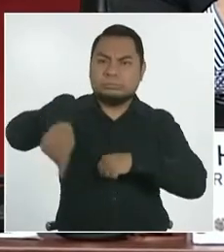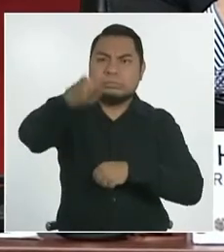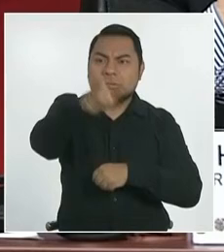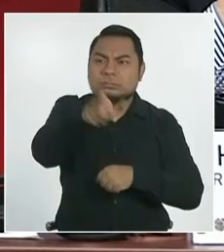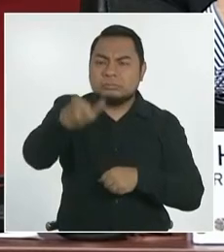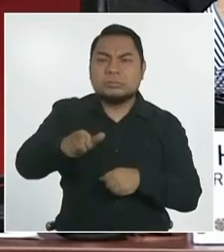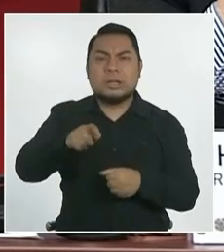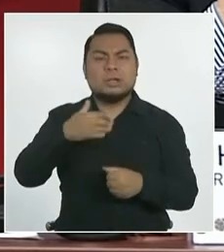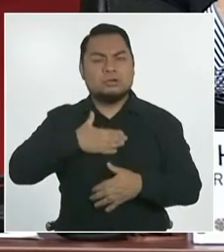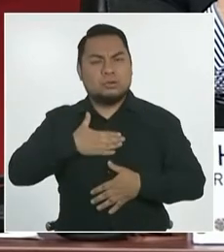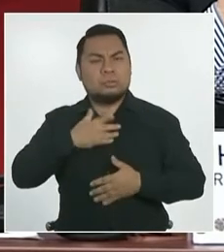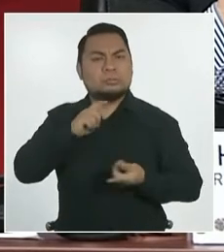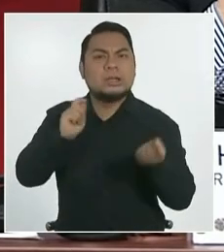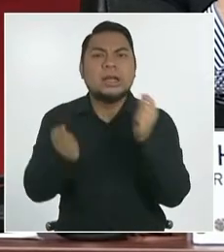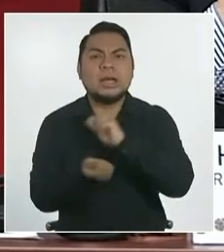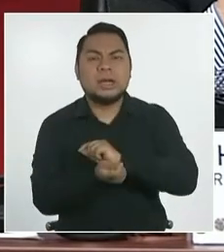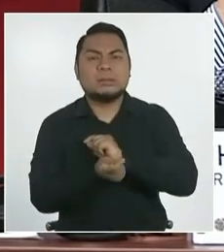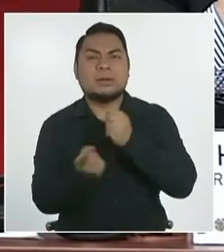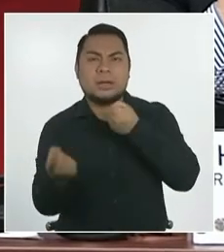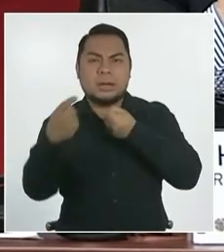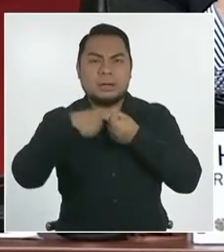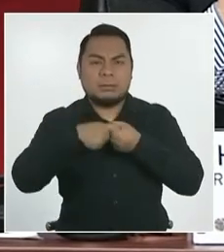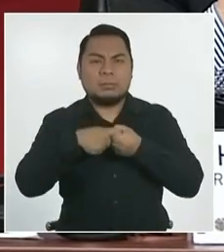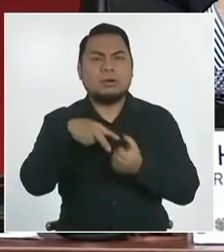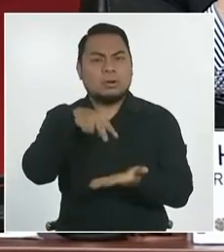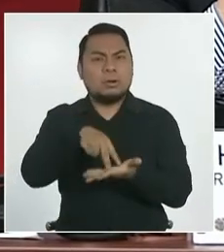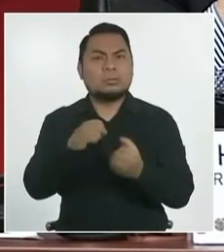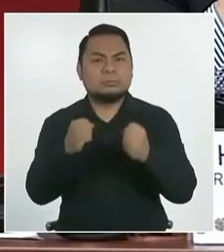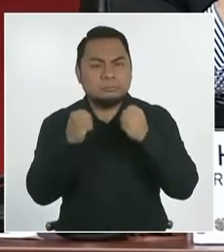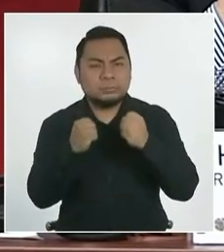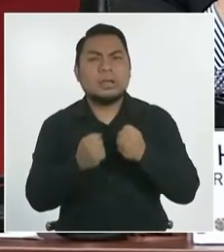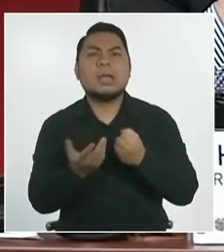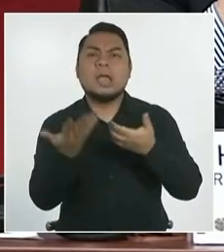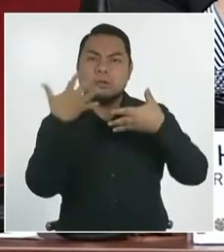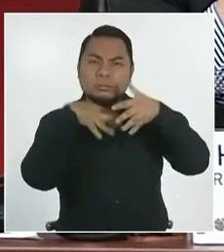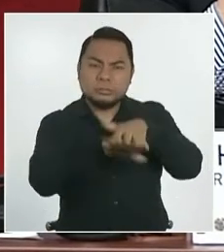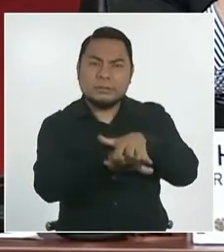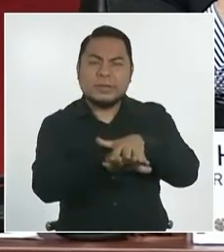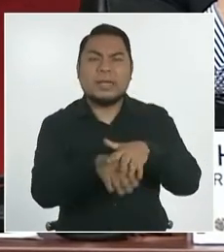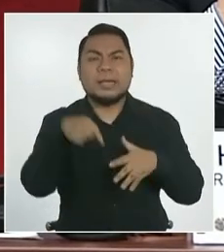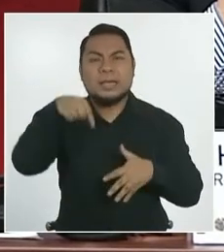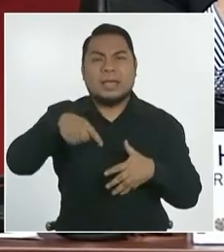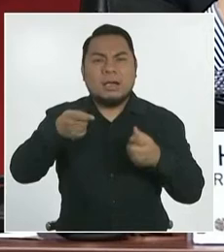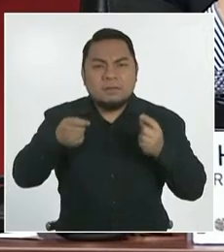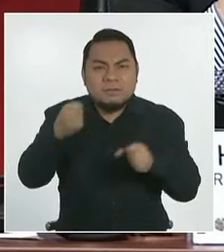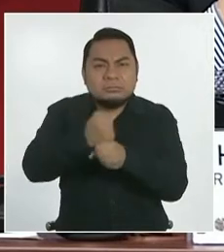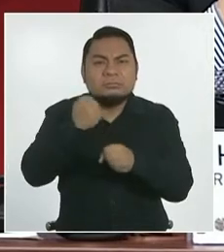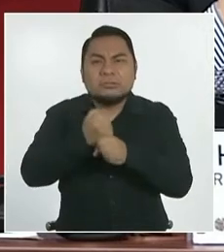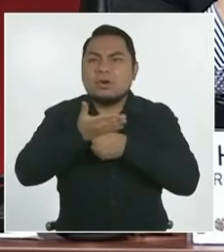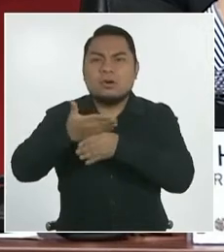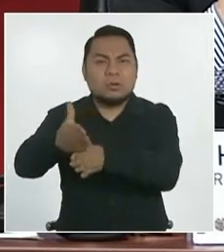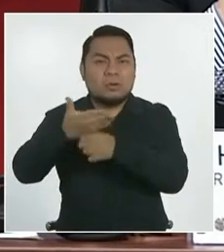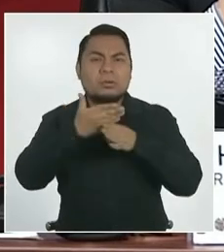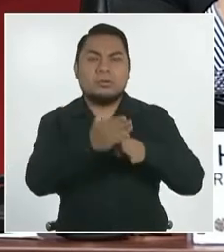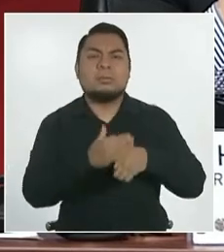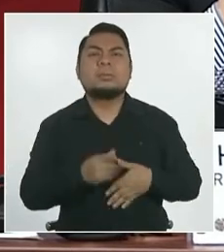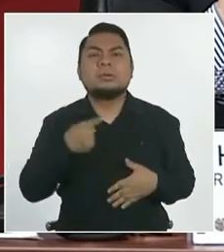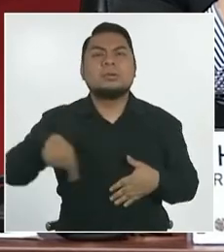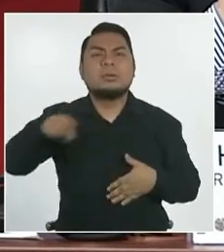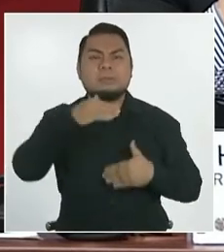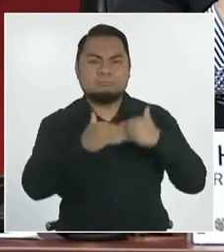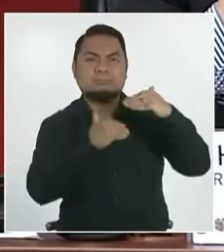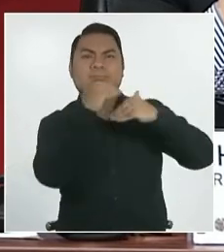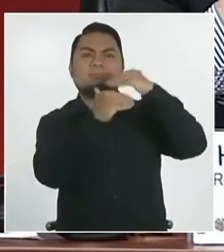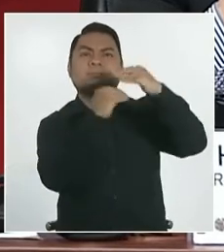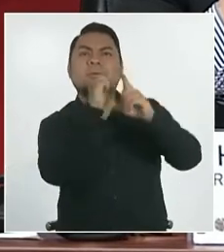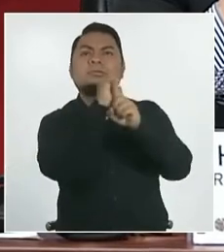cambio, con una participación firme e inclusiva en este esfuerzo compartido de construir